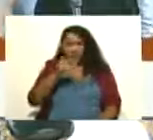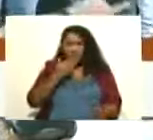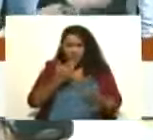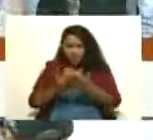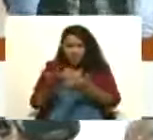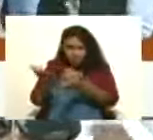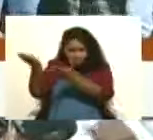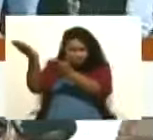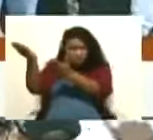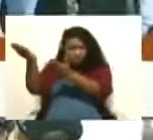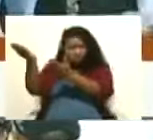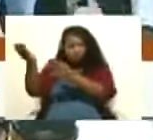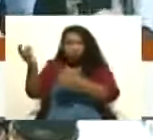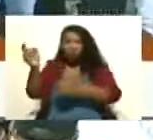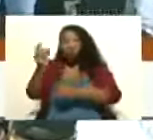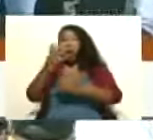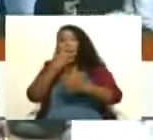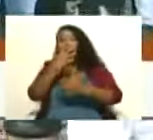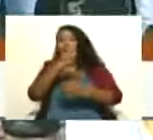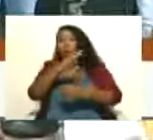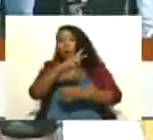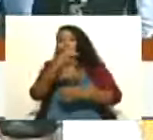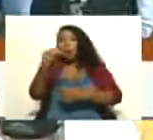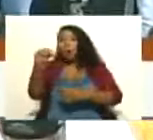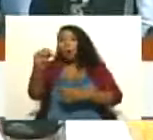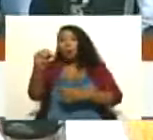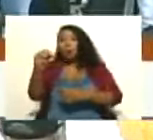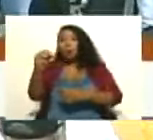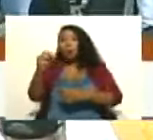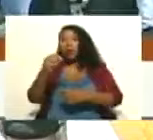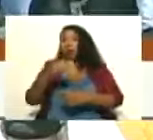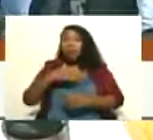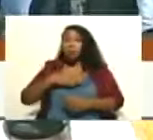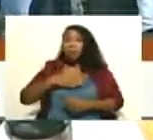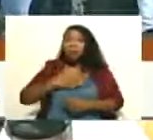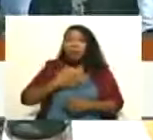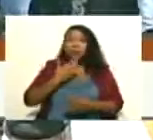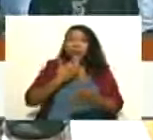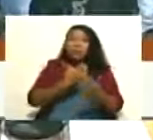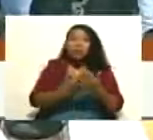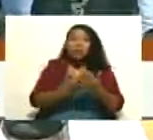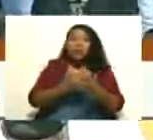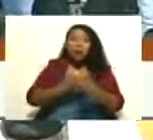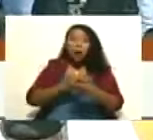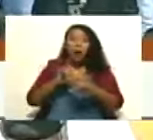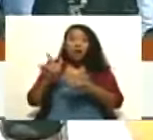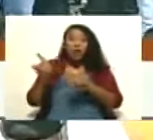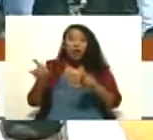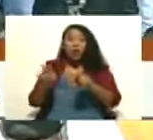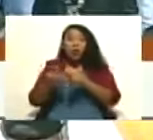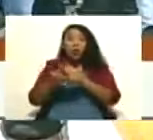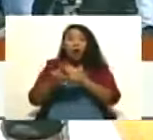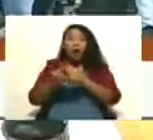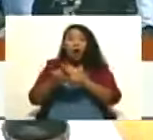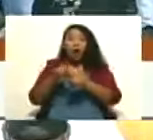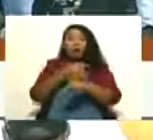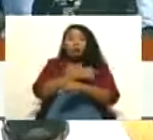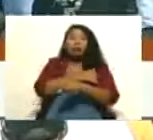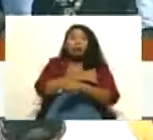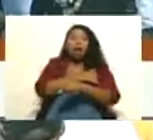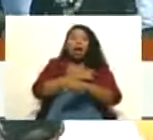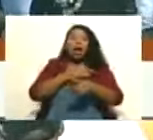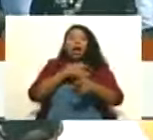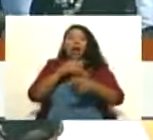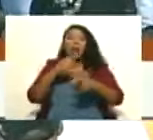permitir? No podemos permitirlo. Eso sería herir de muerte a nuestra